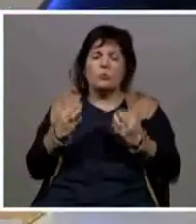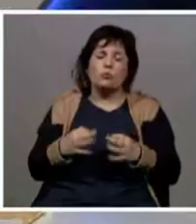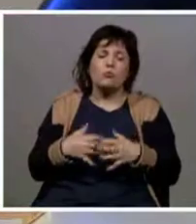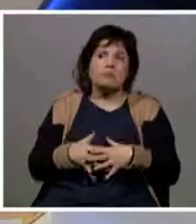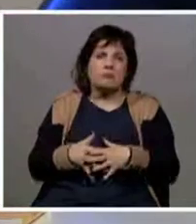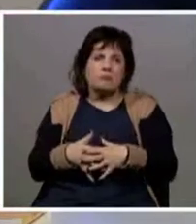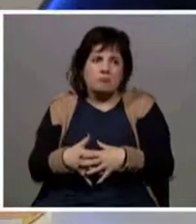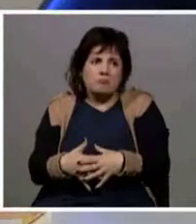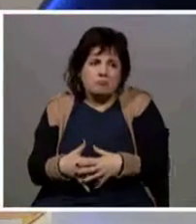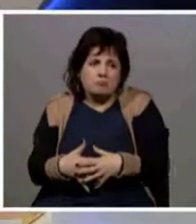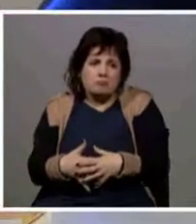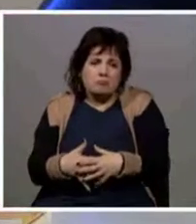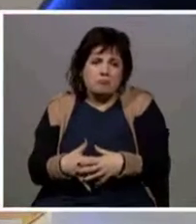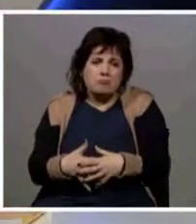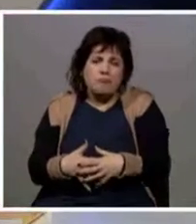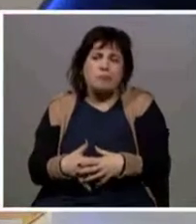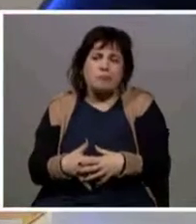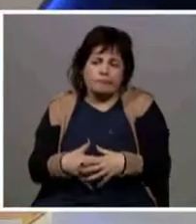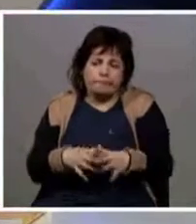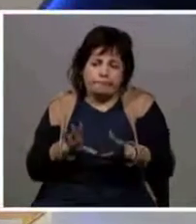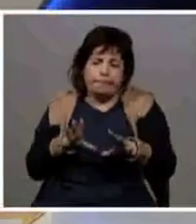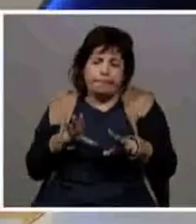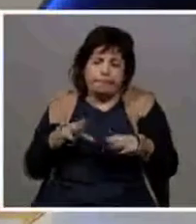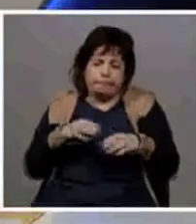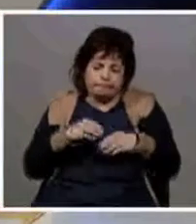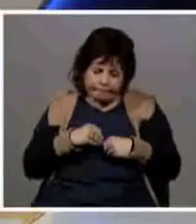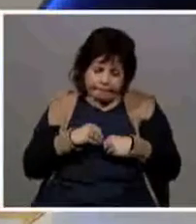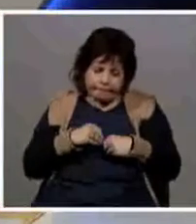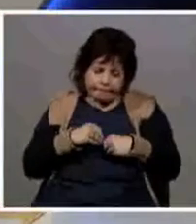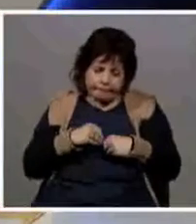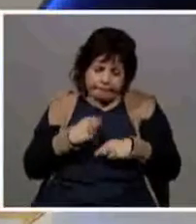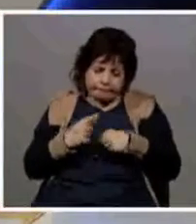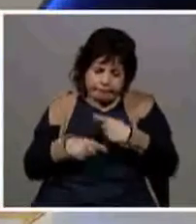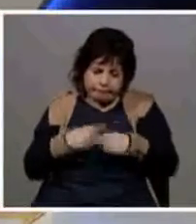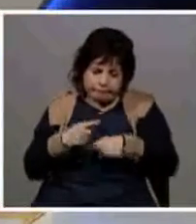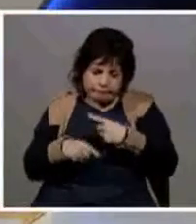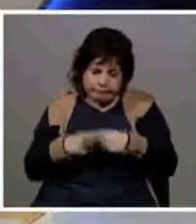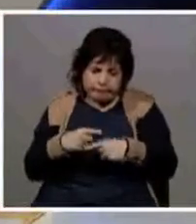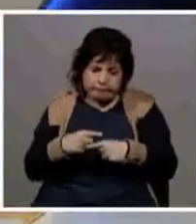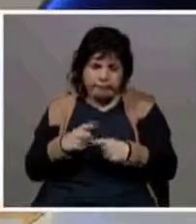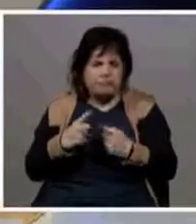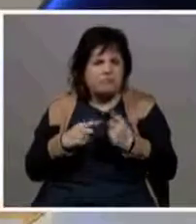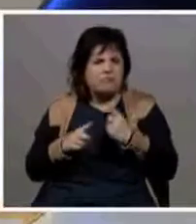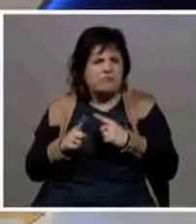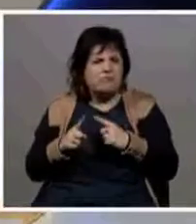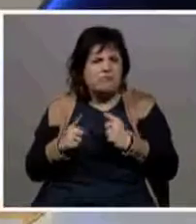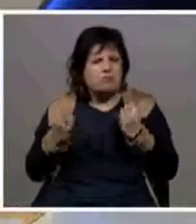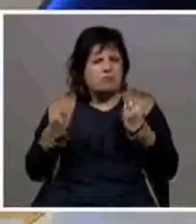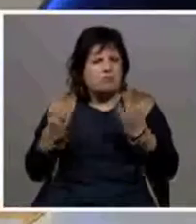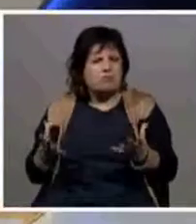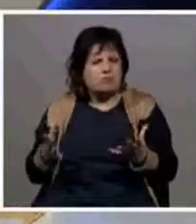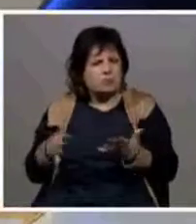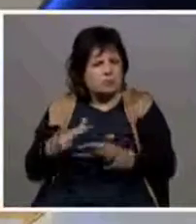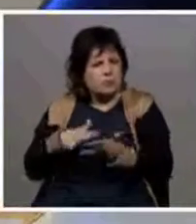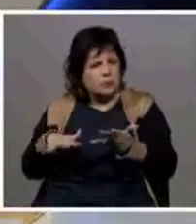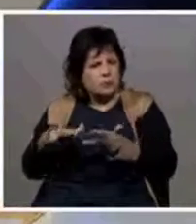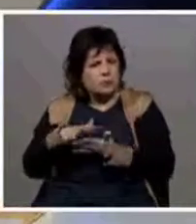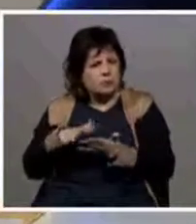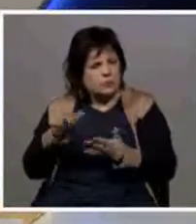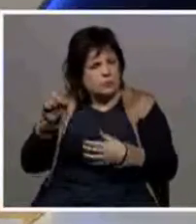embarazo lo aceptan y lo continúan este bueno cuáles son qué es lo que lleva a esa situación por un lado